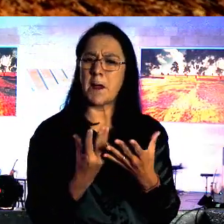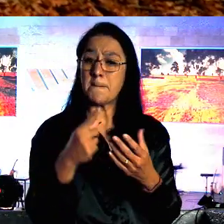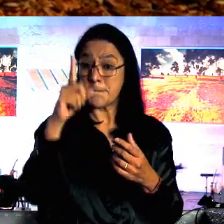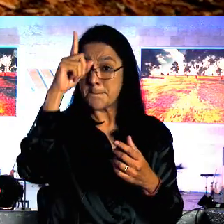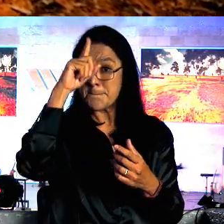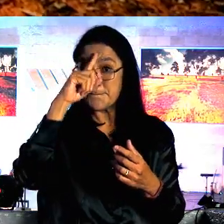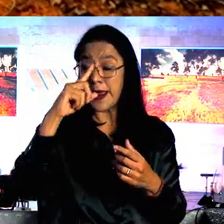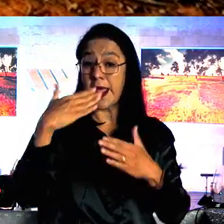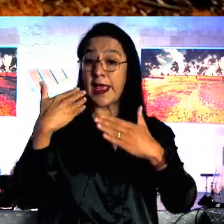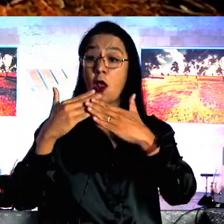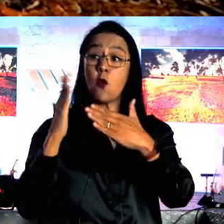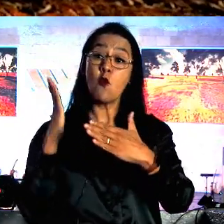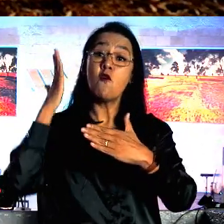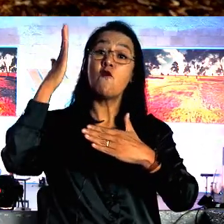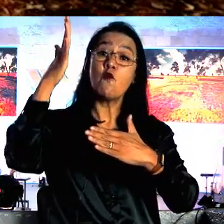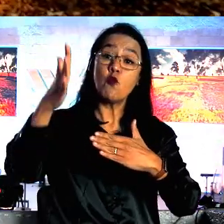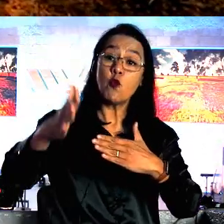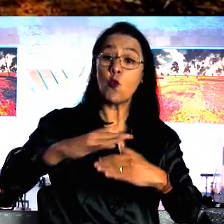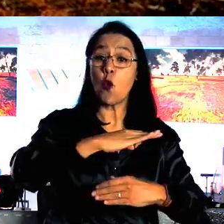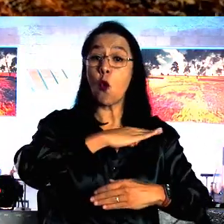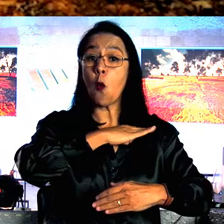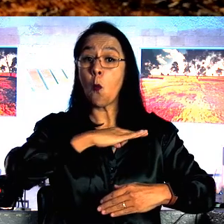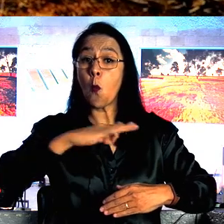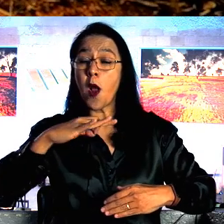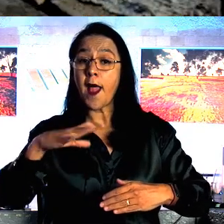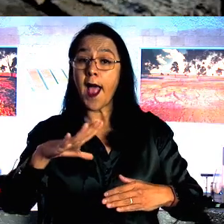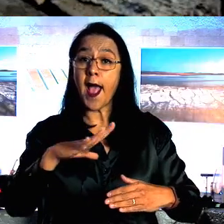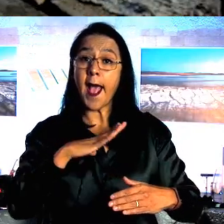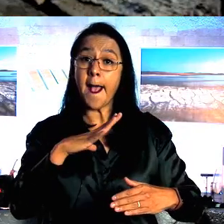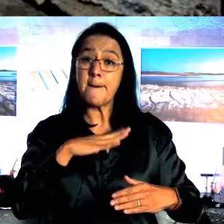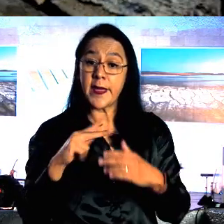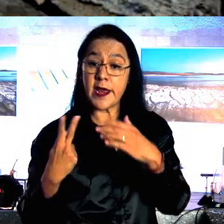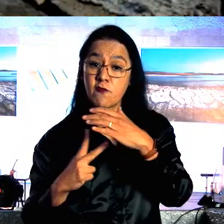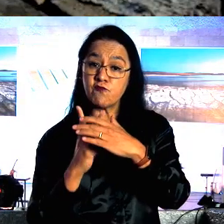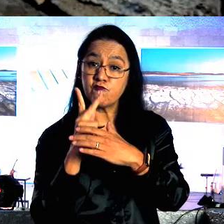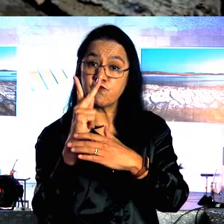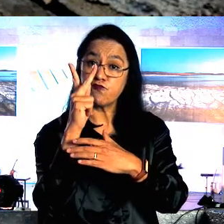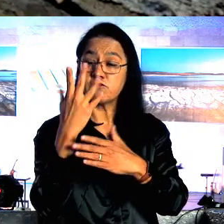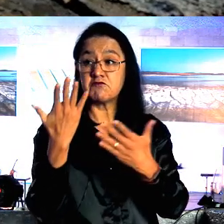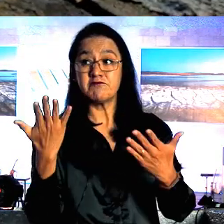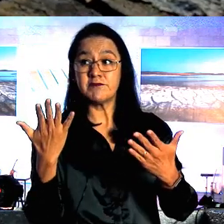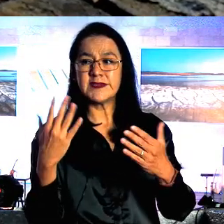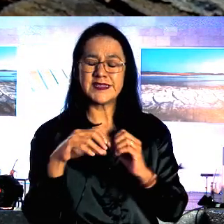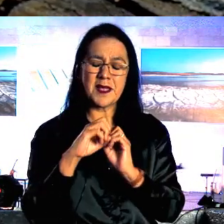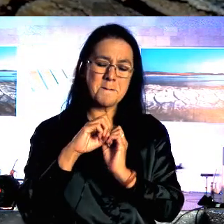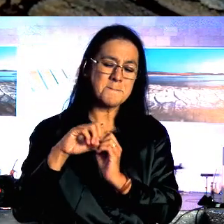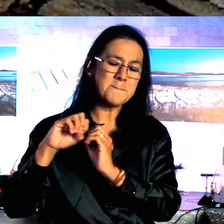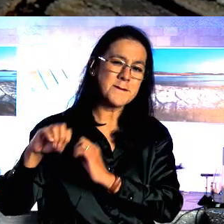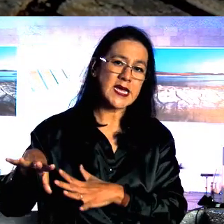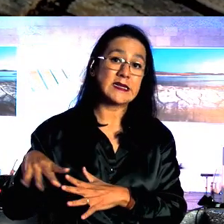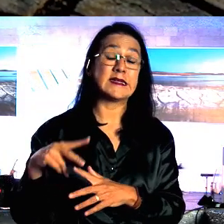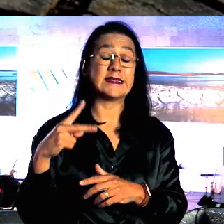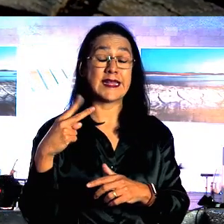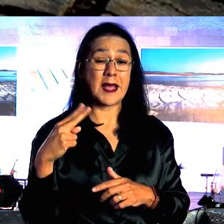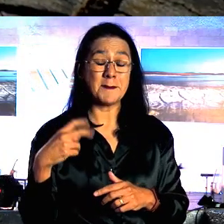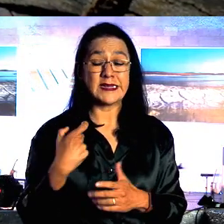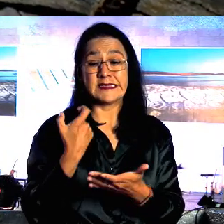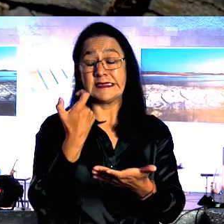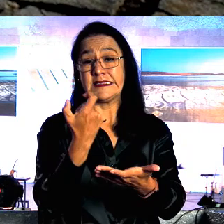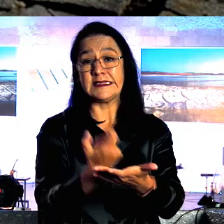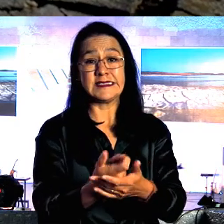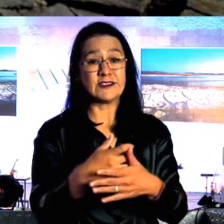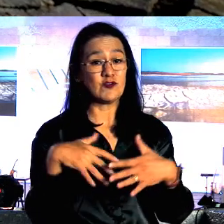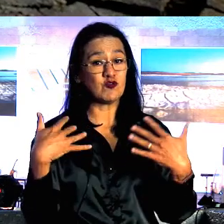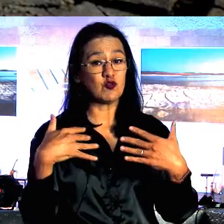posterior disponibilidad de las plantas, hay pérdidas económicas, se destruyen